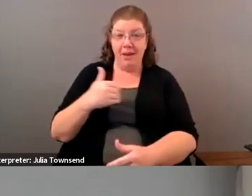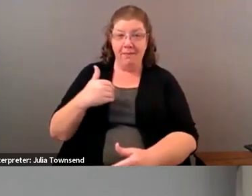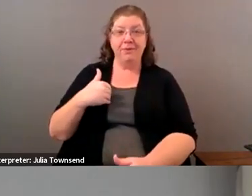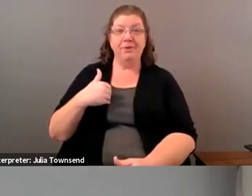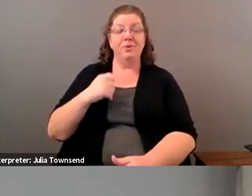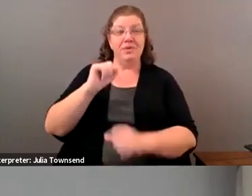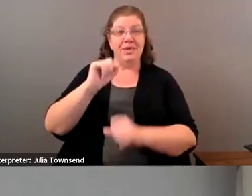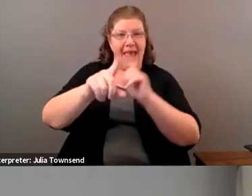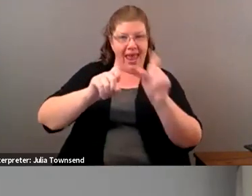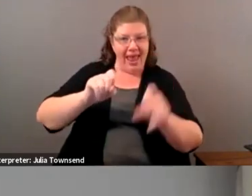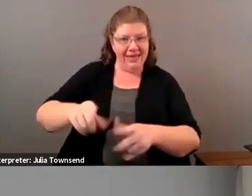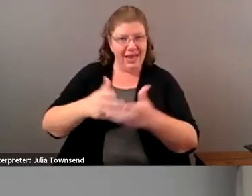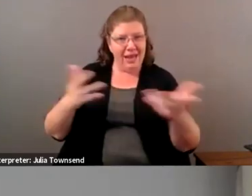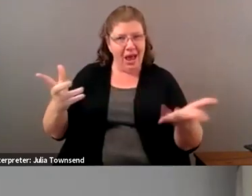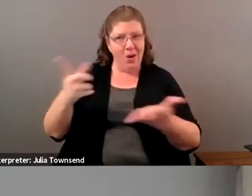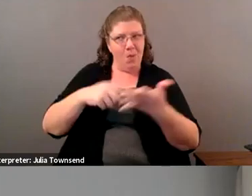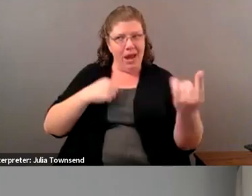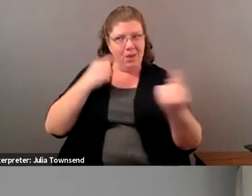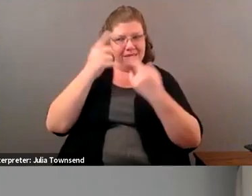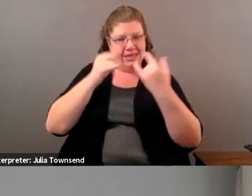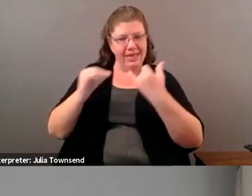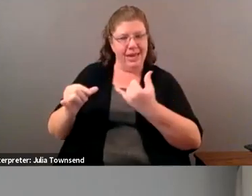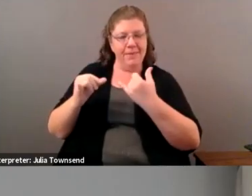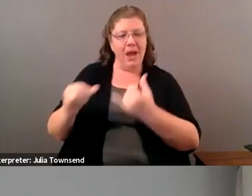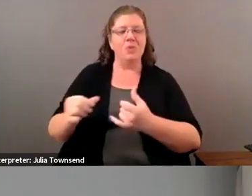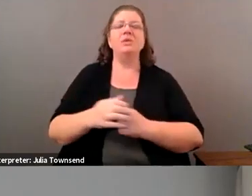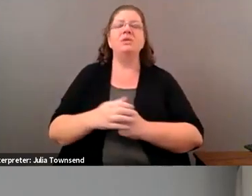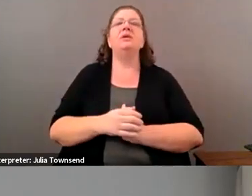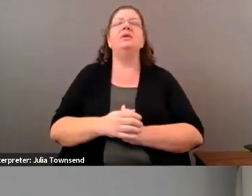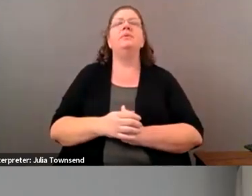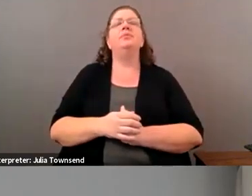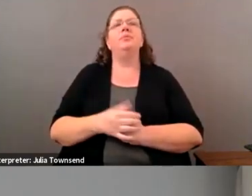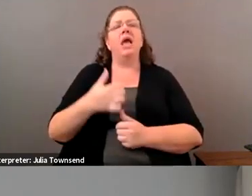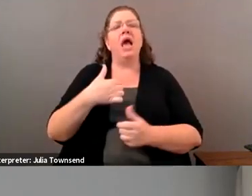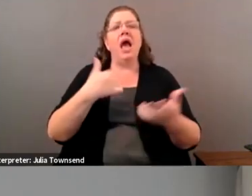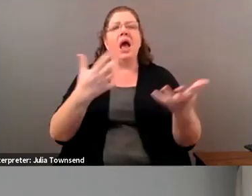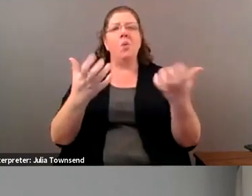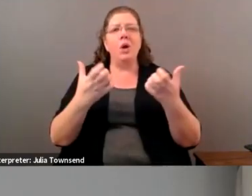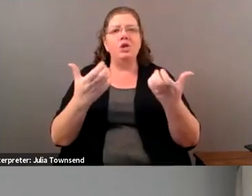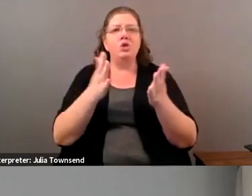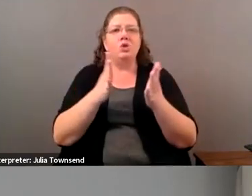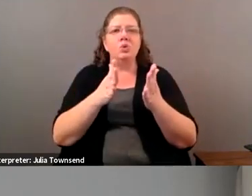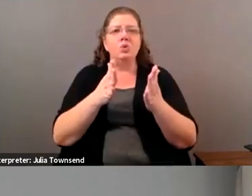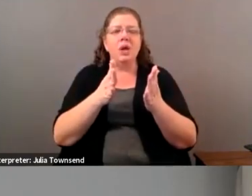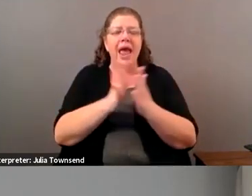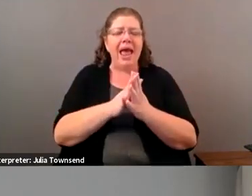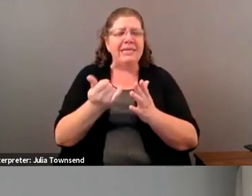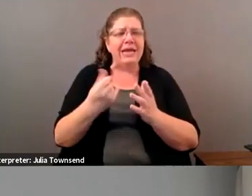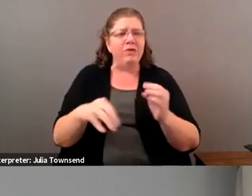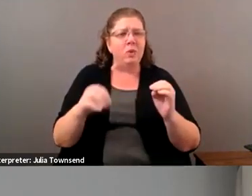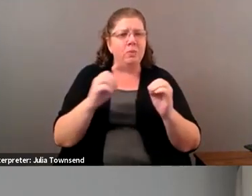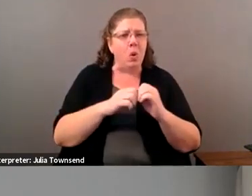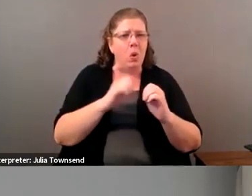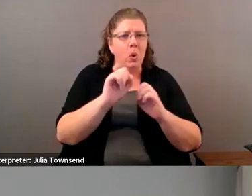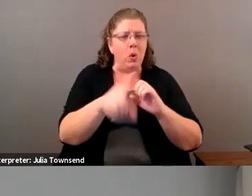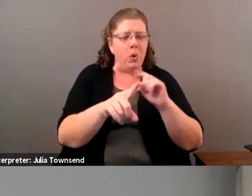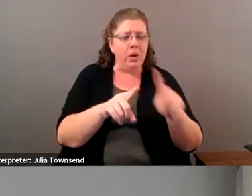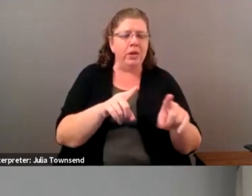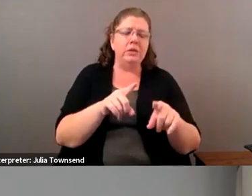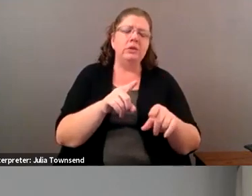para primero que todo estoy agradecida por mi compañera y hasta el consejo quienes han hecho muchas de las preguntas que yo estaba pensando